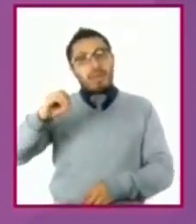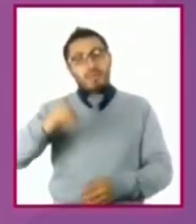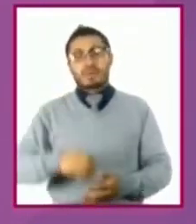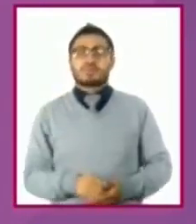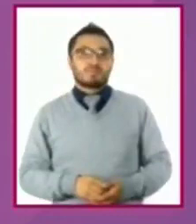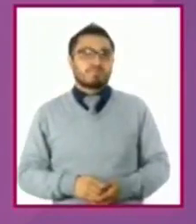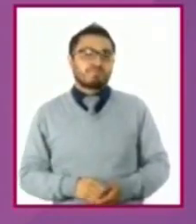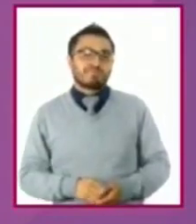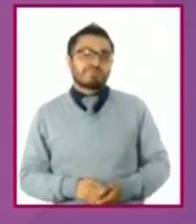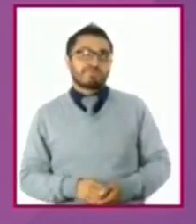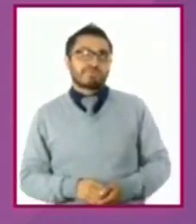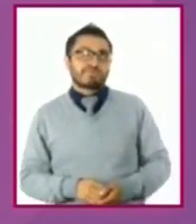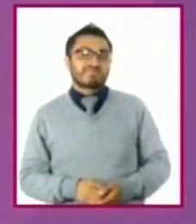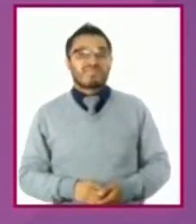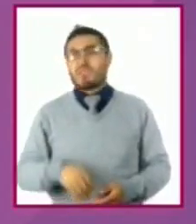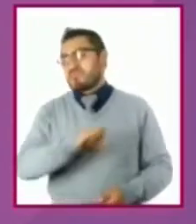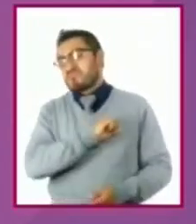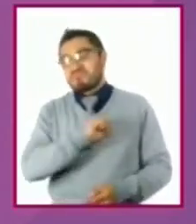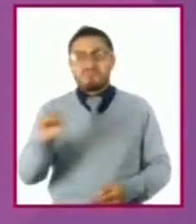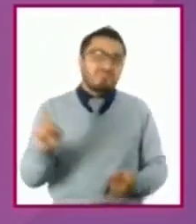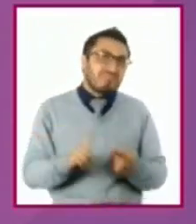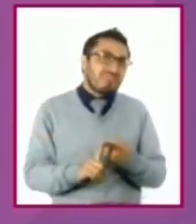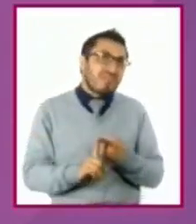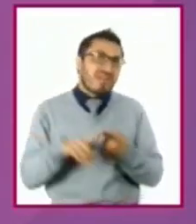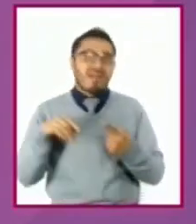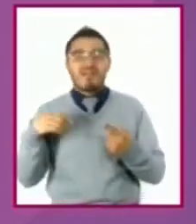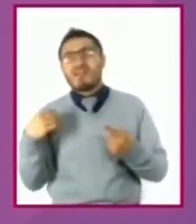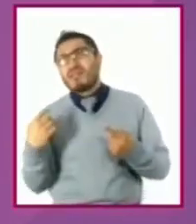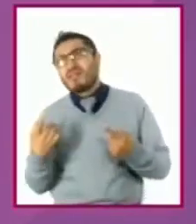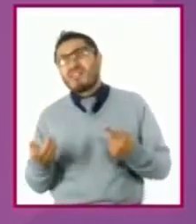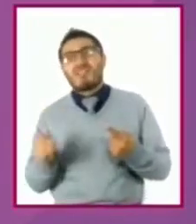Es bastante malo,